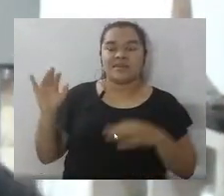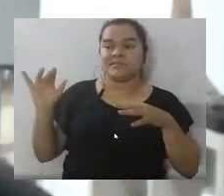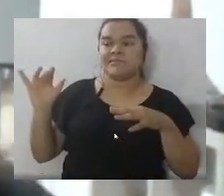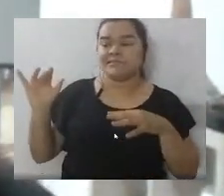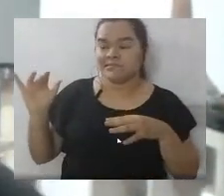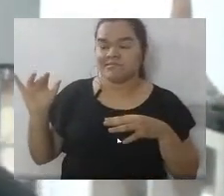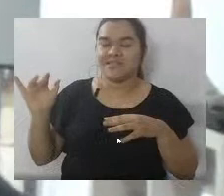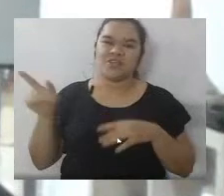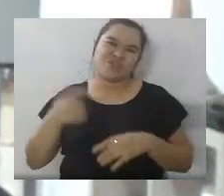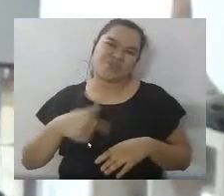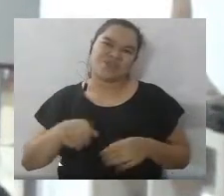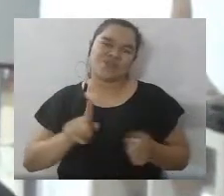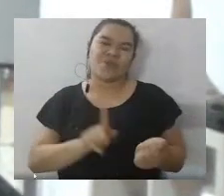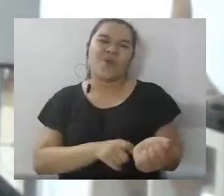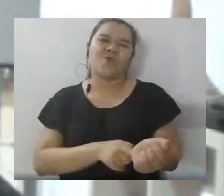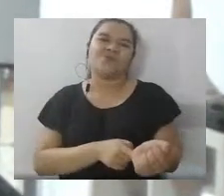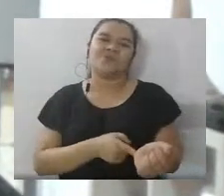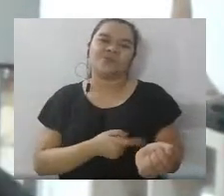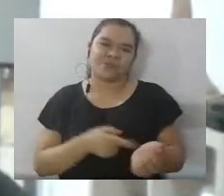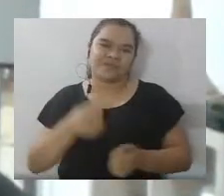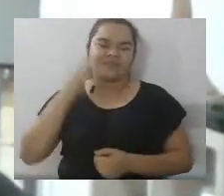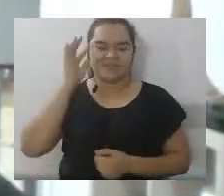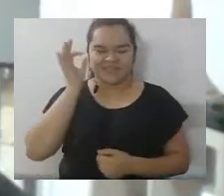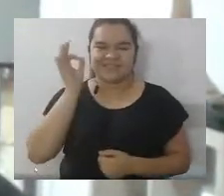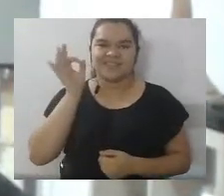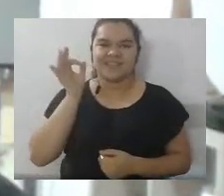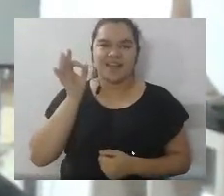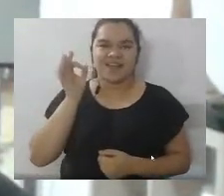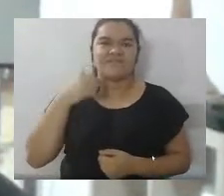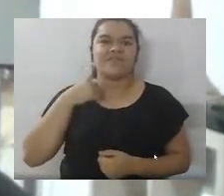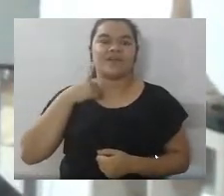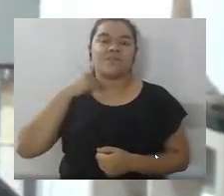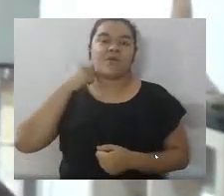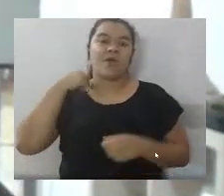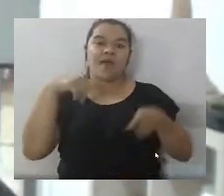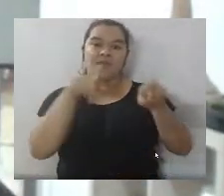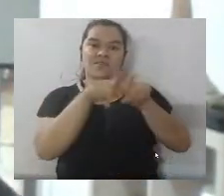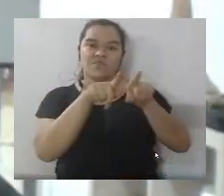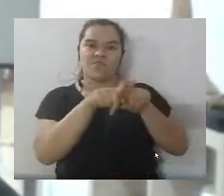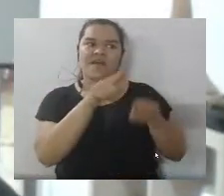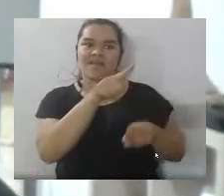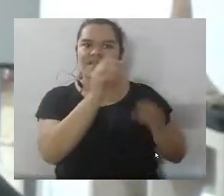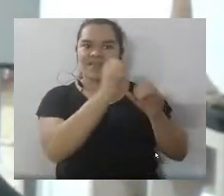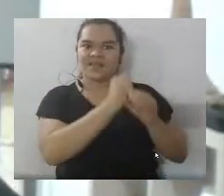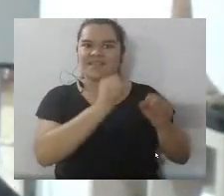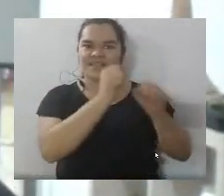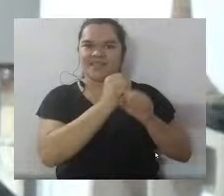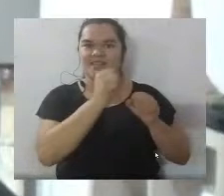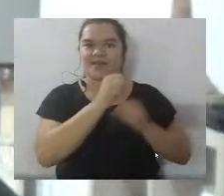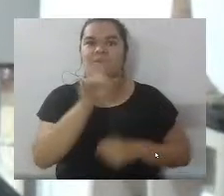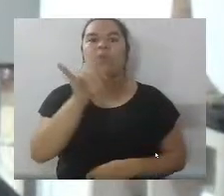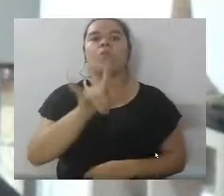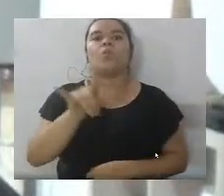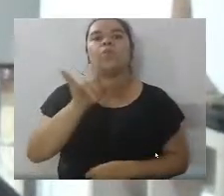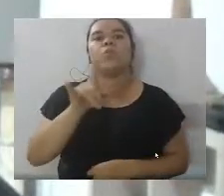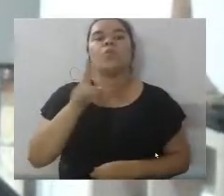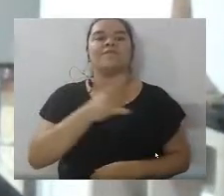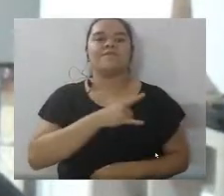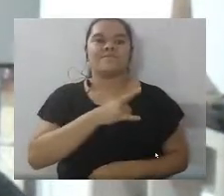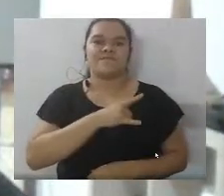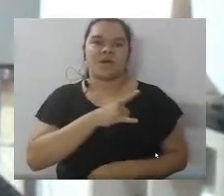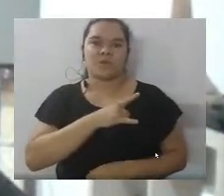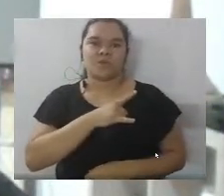por la universidad sabemos que, como bien dice el ingeniero Esquivel, la universidad, la facultad pasa a